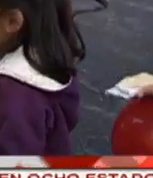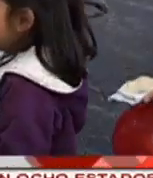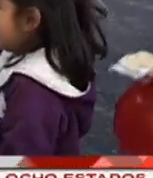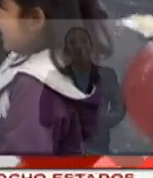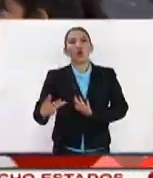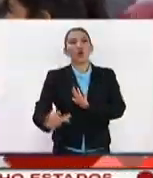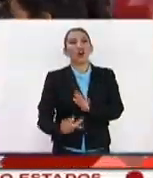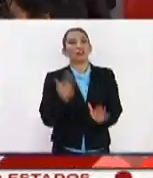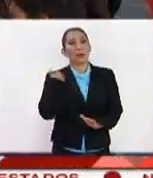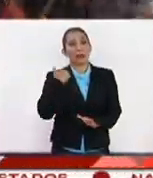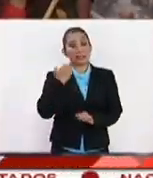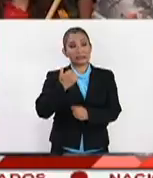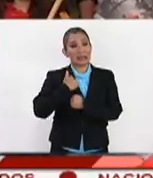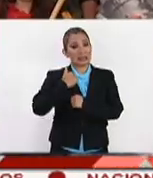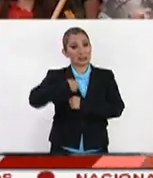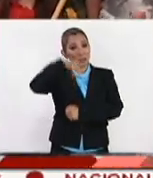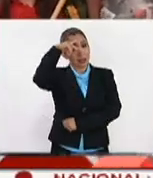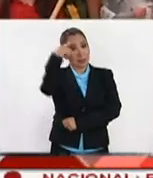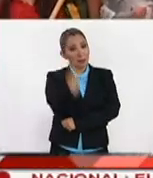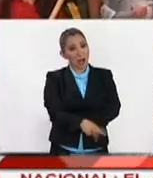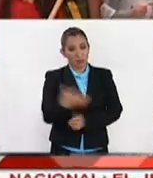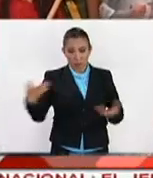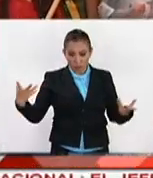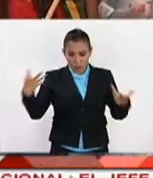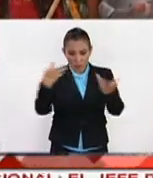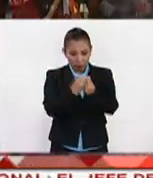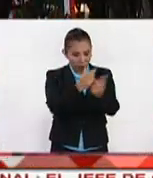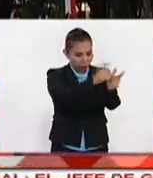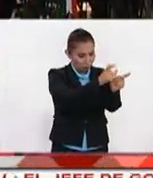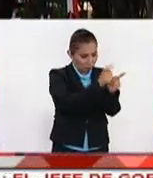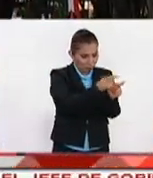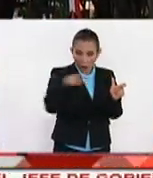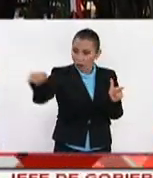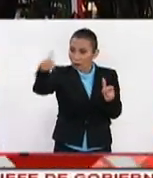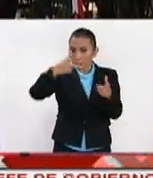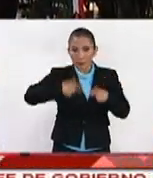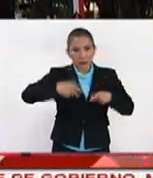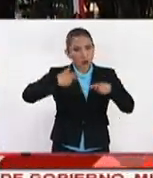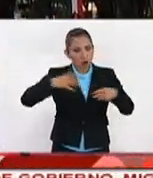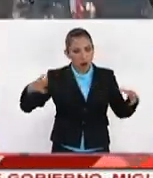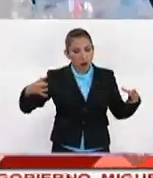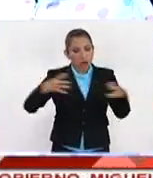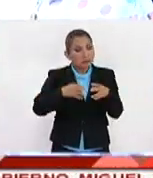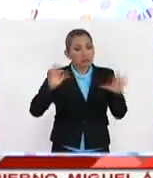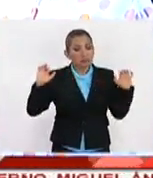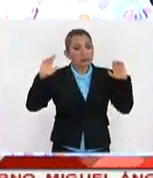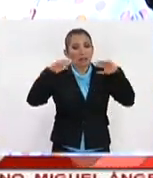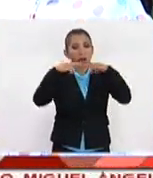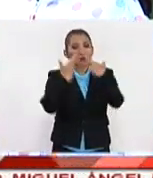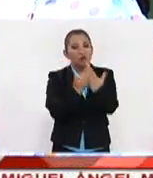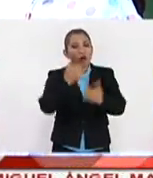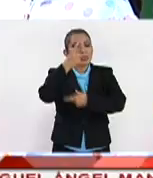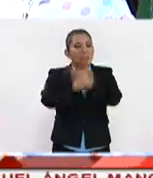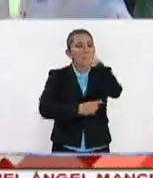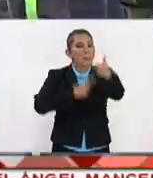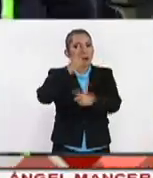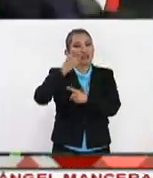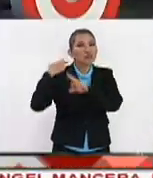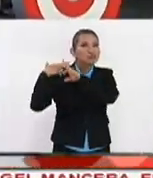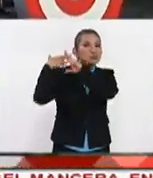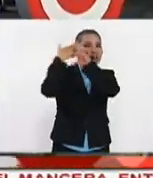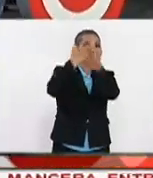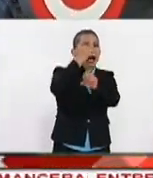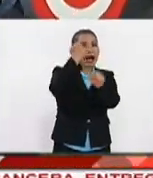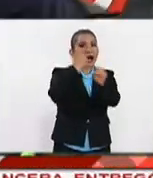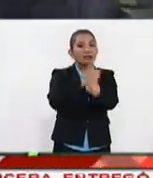Una vez más, el ejército mexicano unió a su infantería con la sociedad civil en un encuentro deportivo que conmemoró